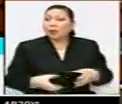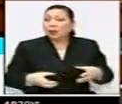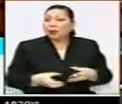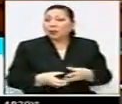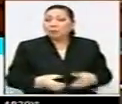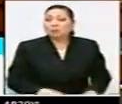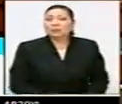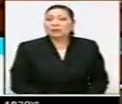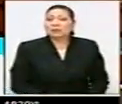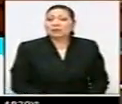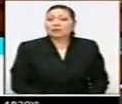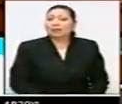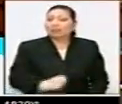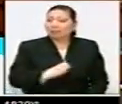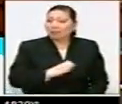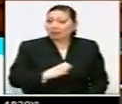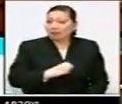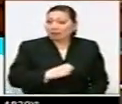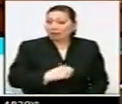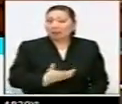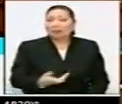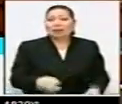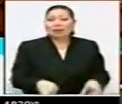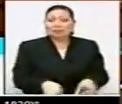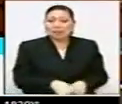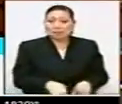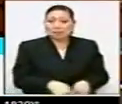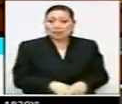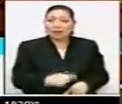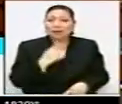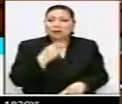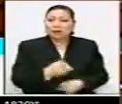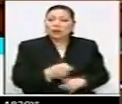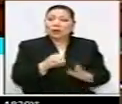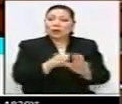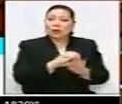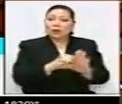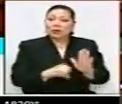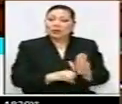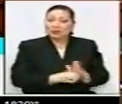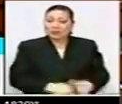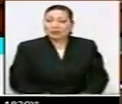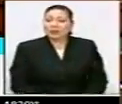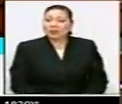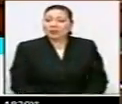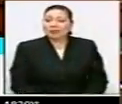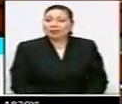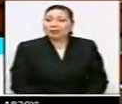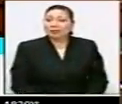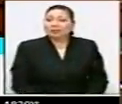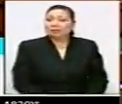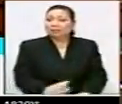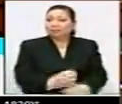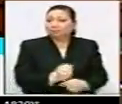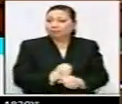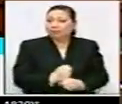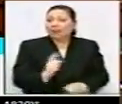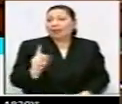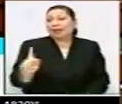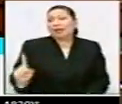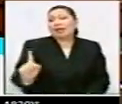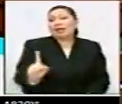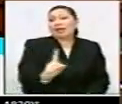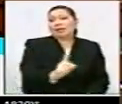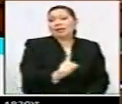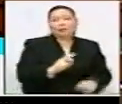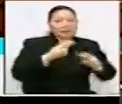comisiones de ética, en las comisiones también de acusaciones constitucionales, señor. Y nos sometemos a cada una de